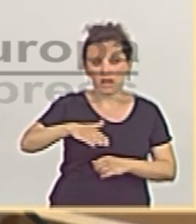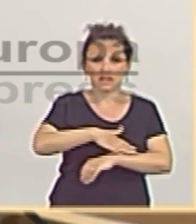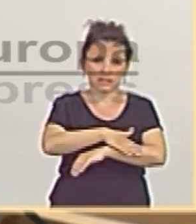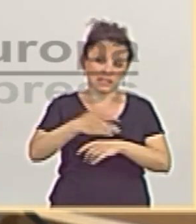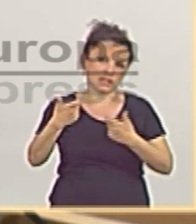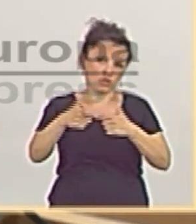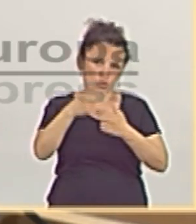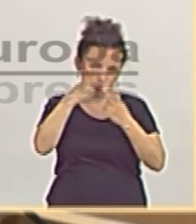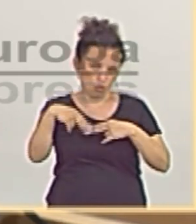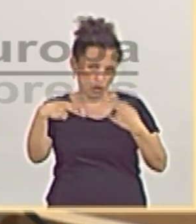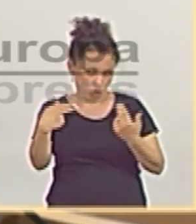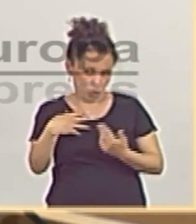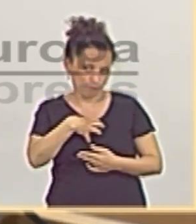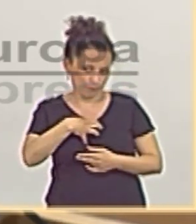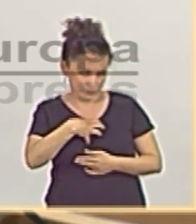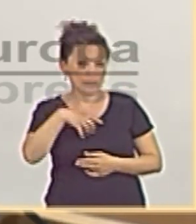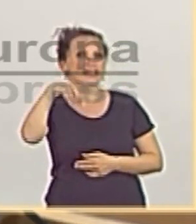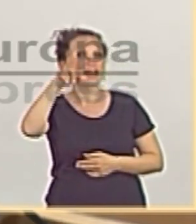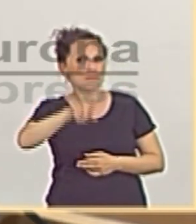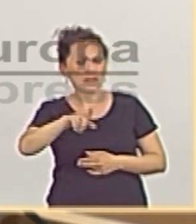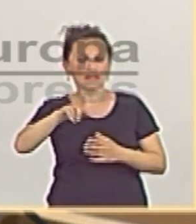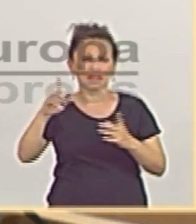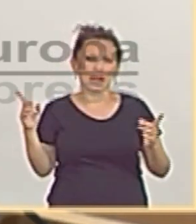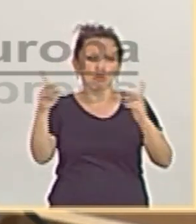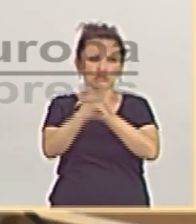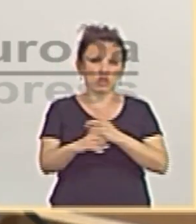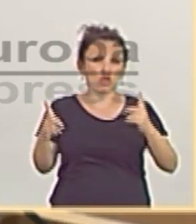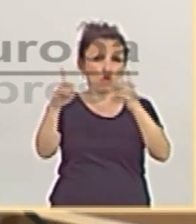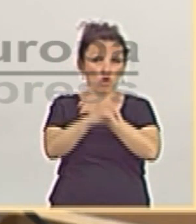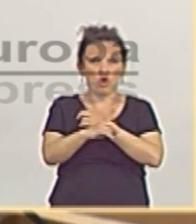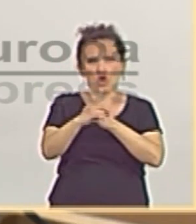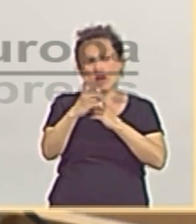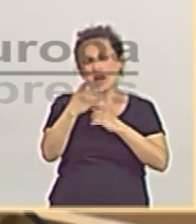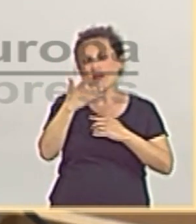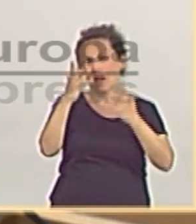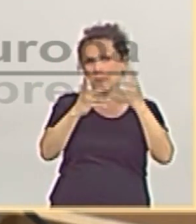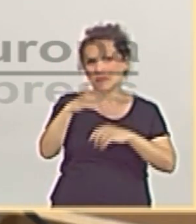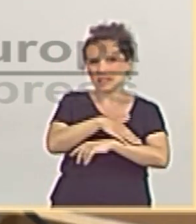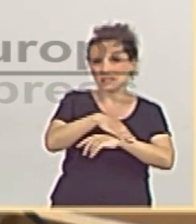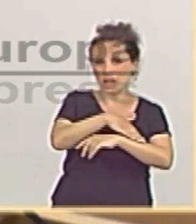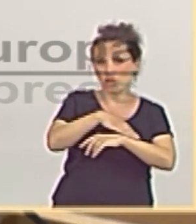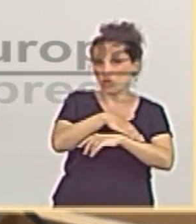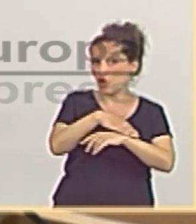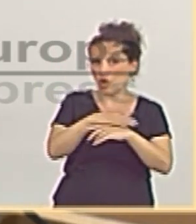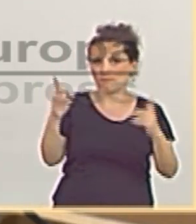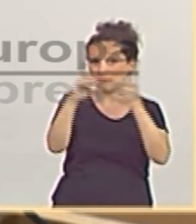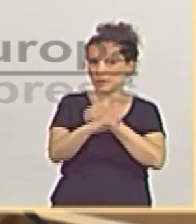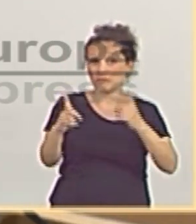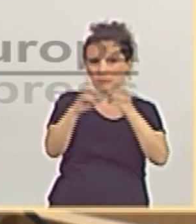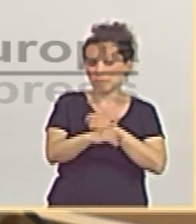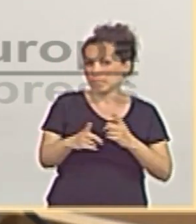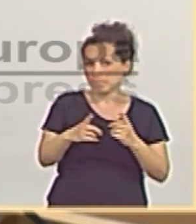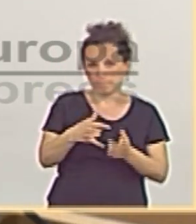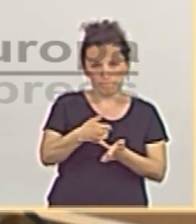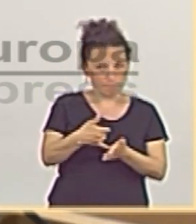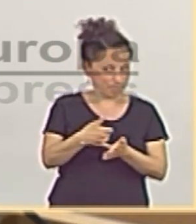ha habido tasas de reposición do personal das Administraciones claramente insuficientes. Les vou dar